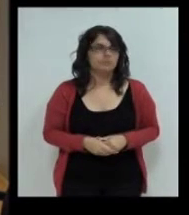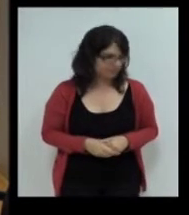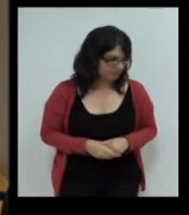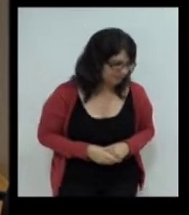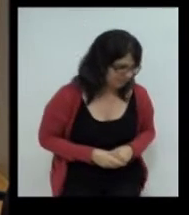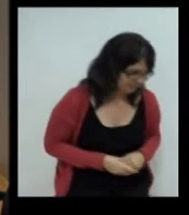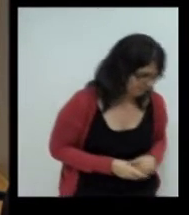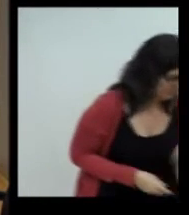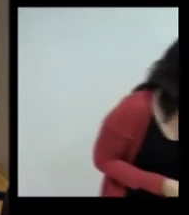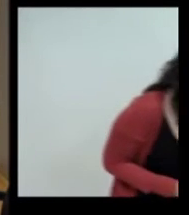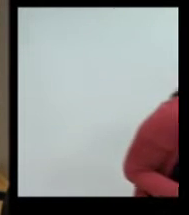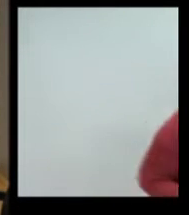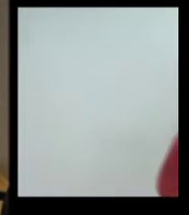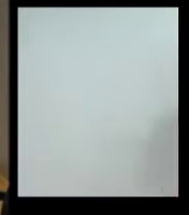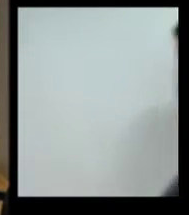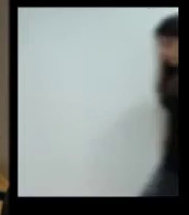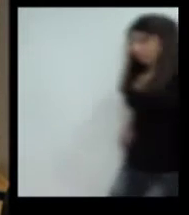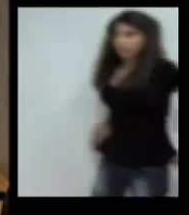pregunta,